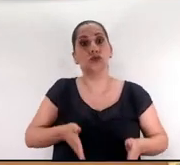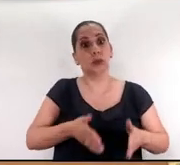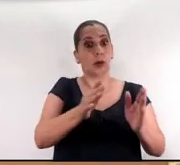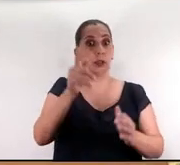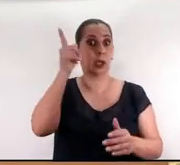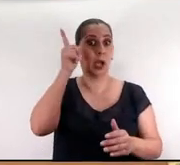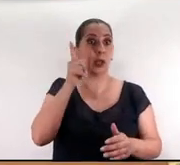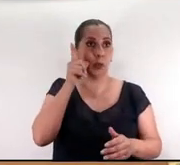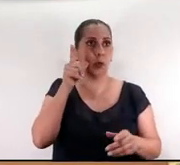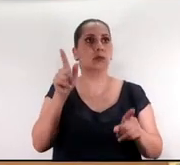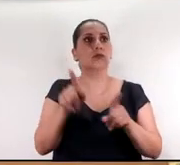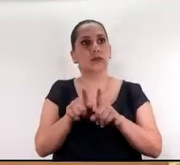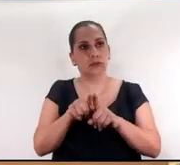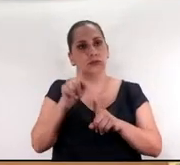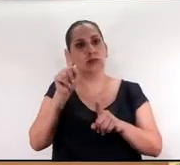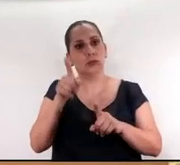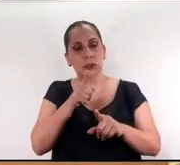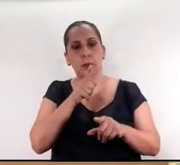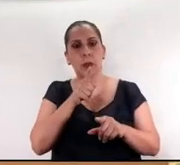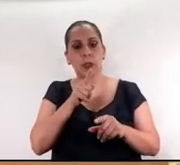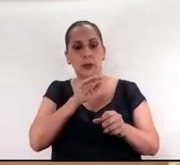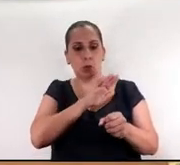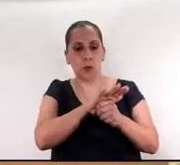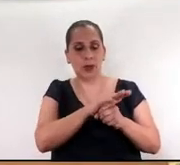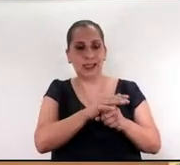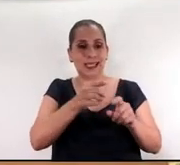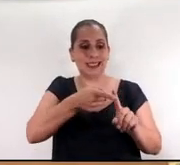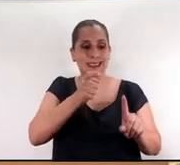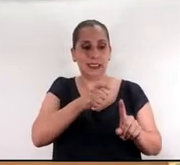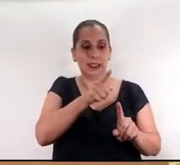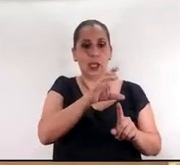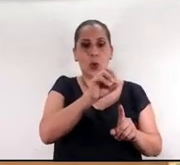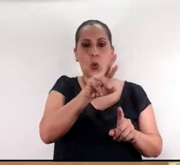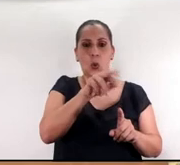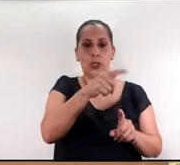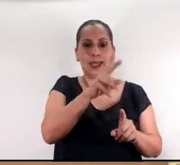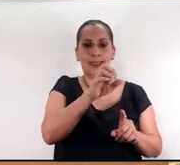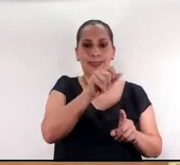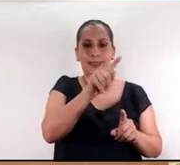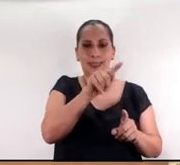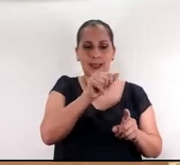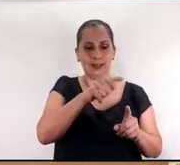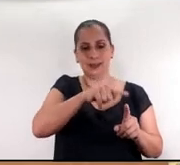no solo completar desde el cruce de Orquetas hasta de Sarapiquí